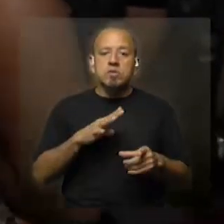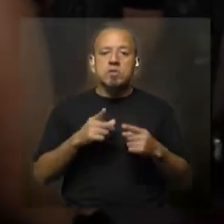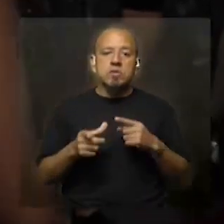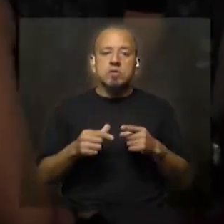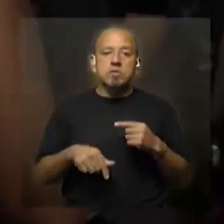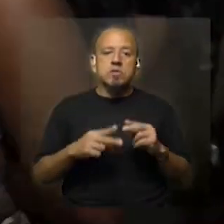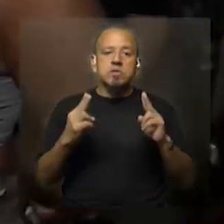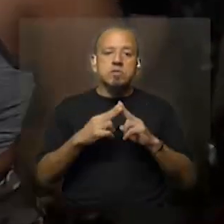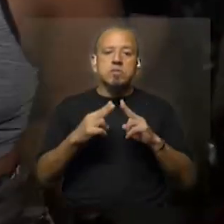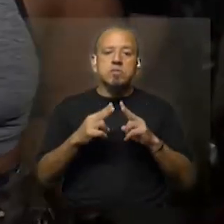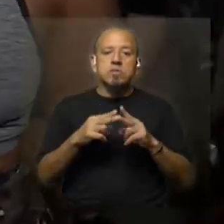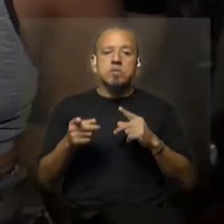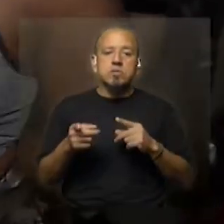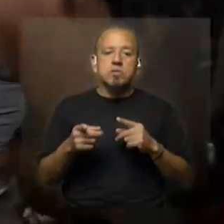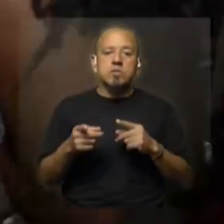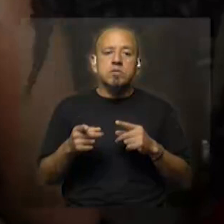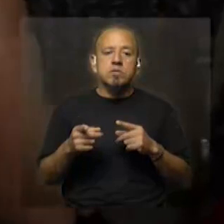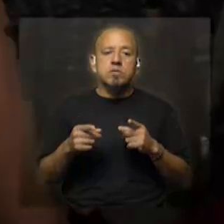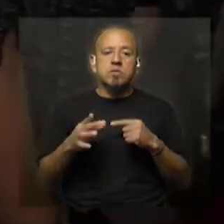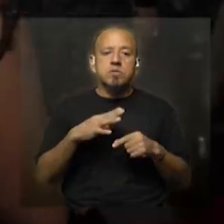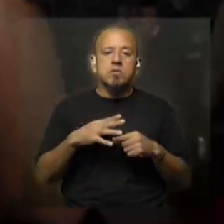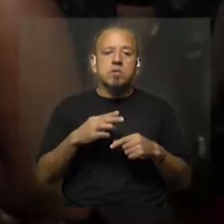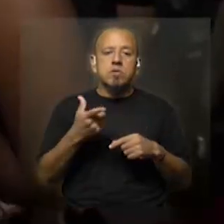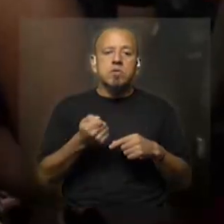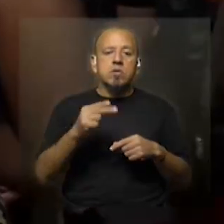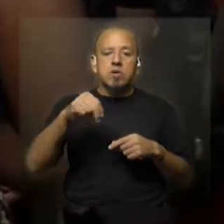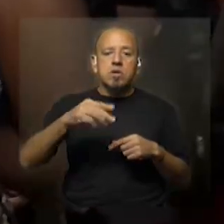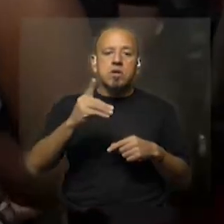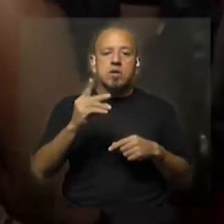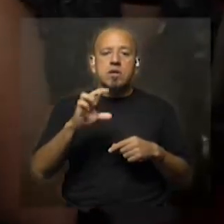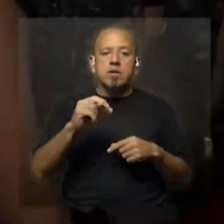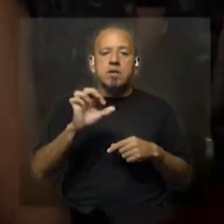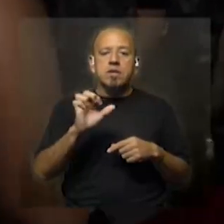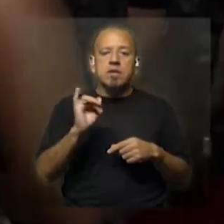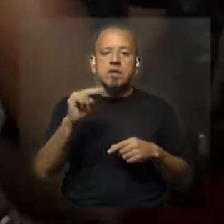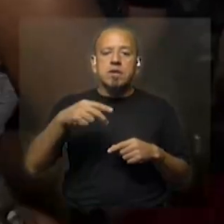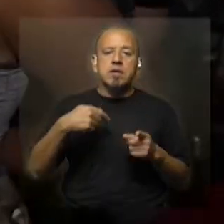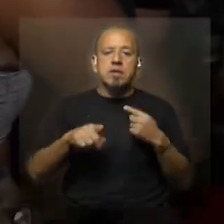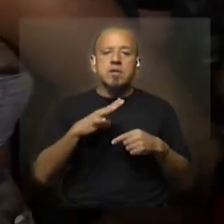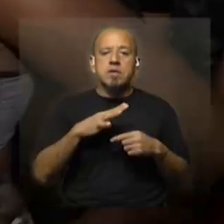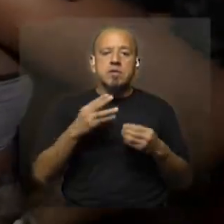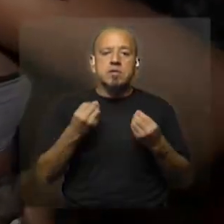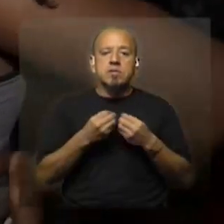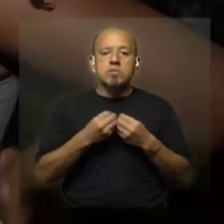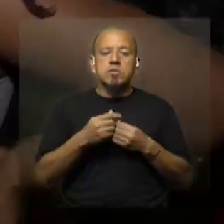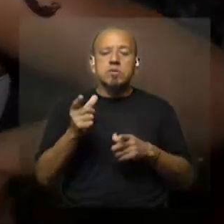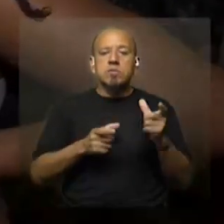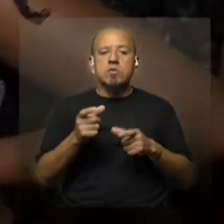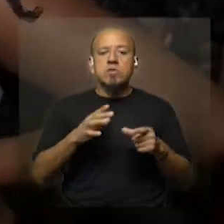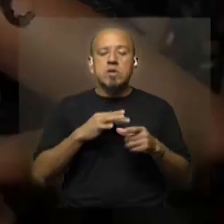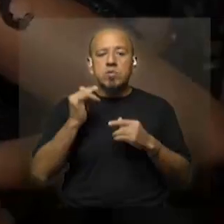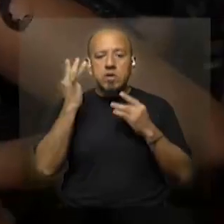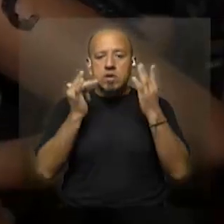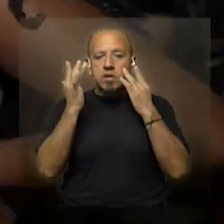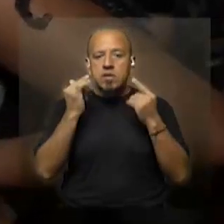mi cuñada María, bueno, Andreina, yo, hay una comisión también, un grupo de gente también que se encarga. Tenemos un artista